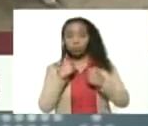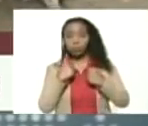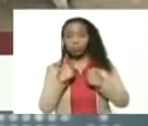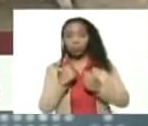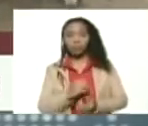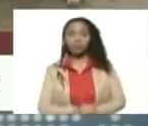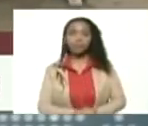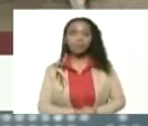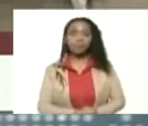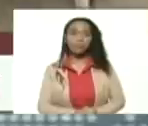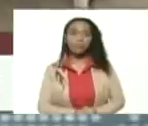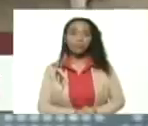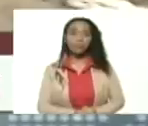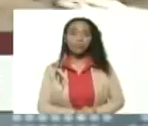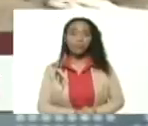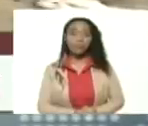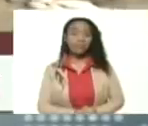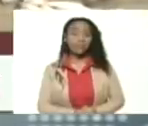La marcó